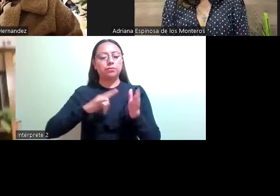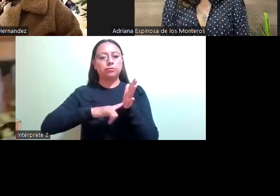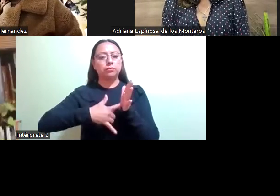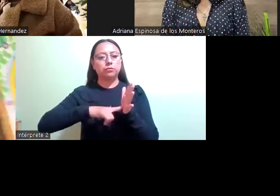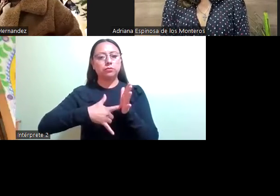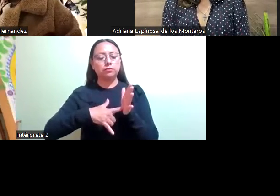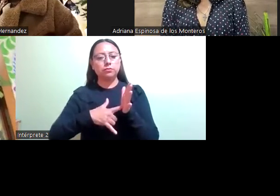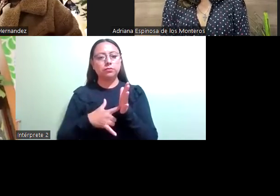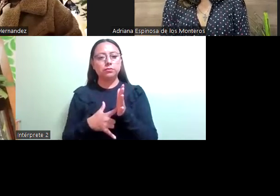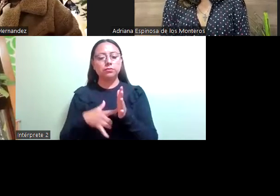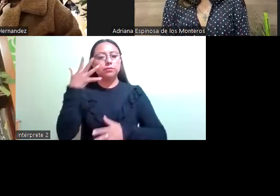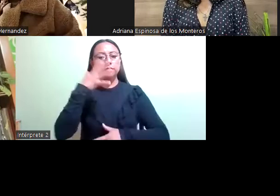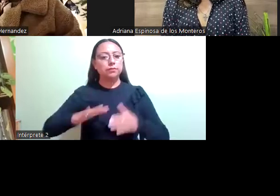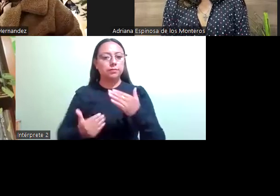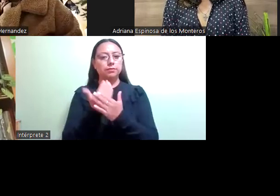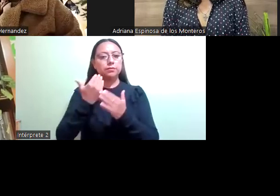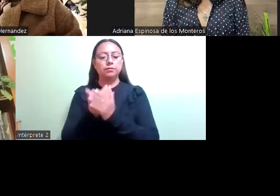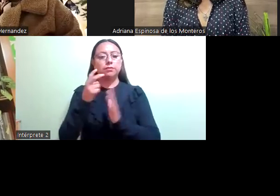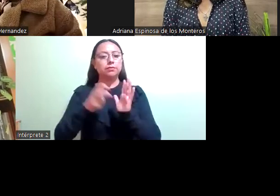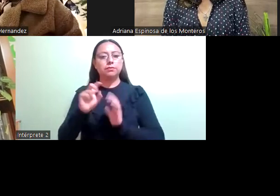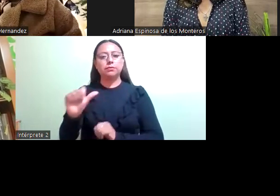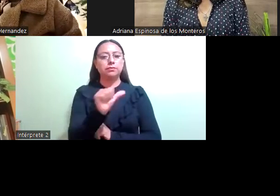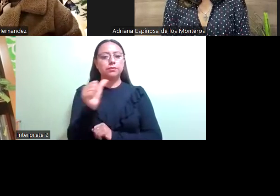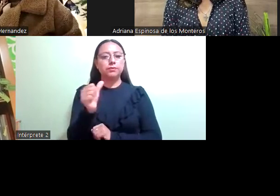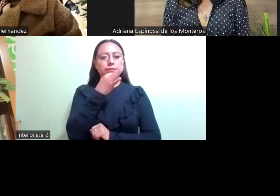las 10 horas con 11 minutos